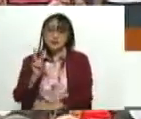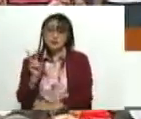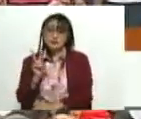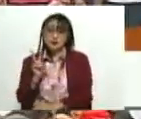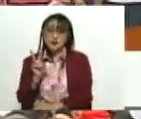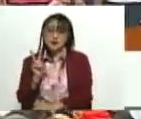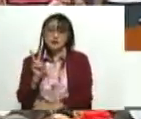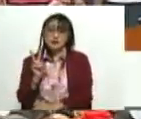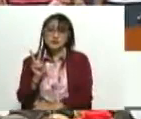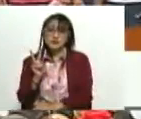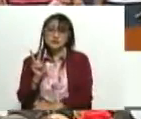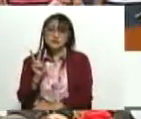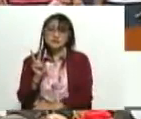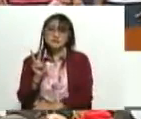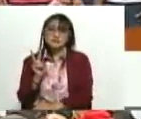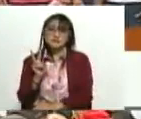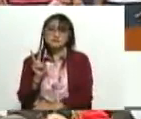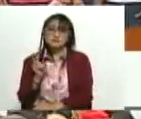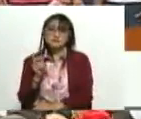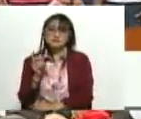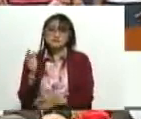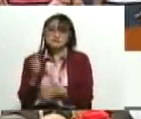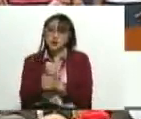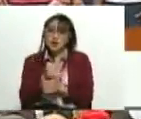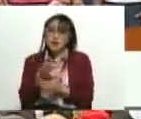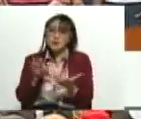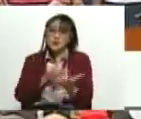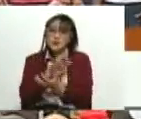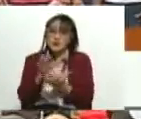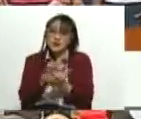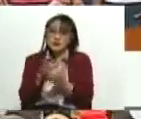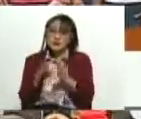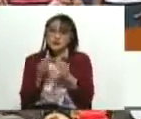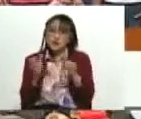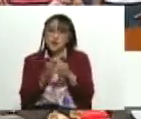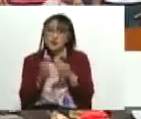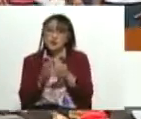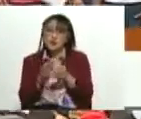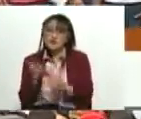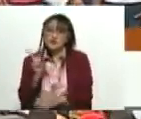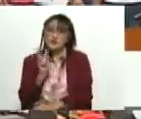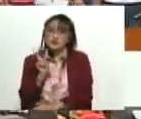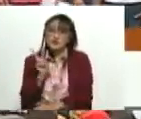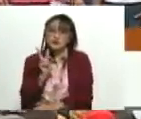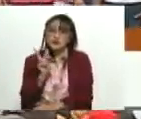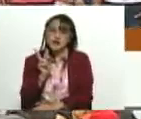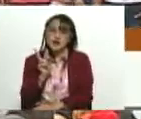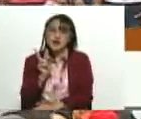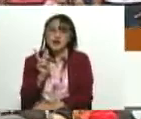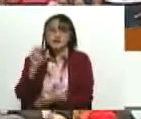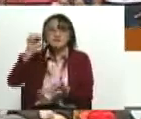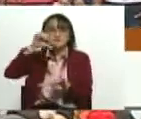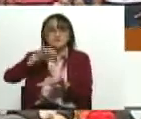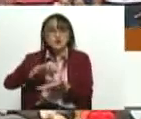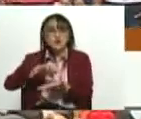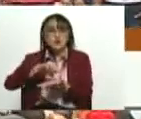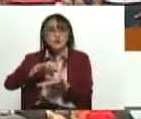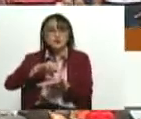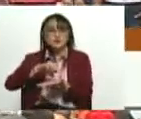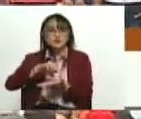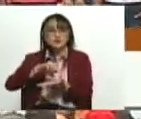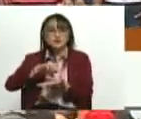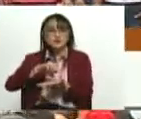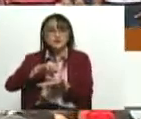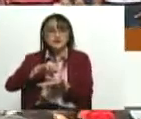se encontró con el enorme problema que vaticinaban todos los organismos, que Venezuela iba a ser el epicentro de